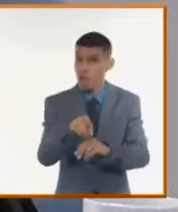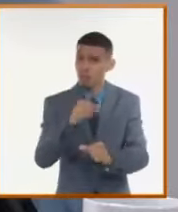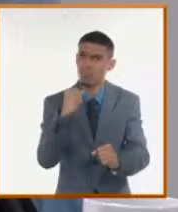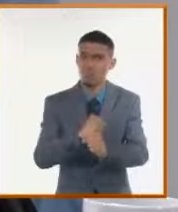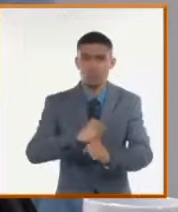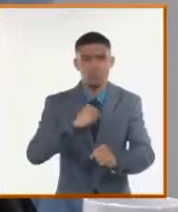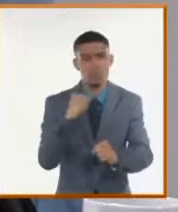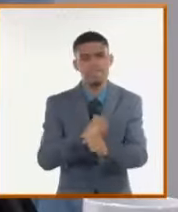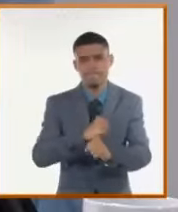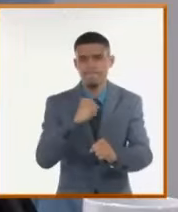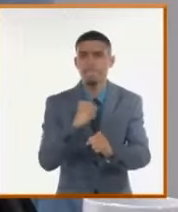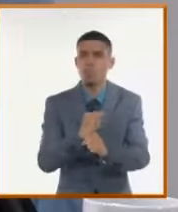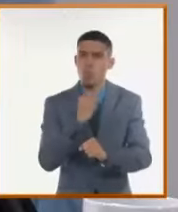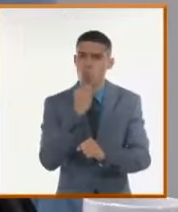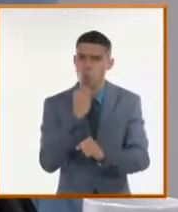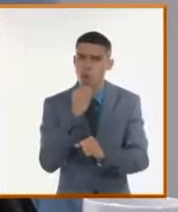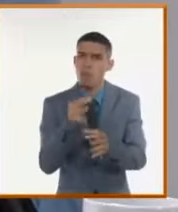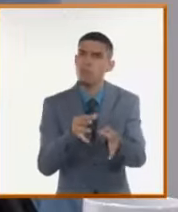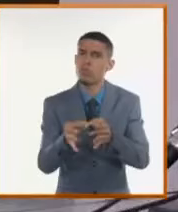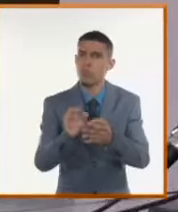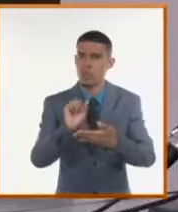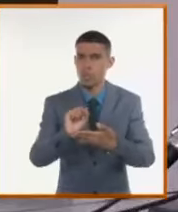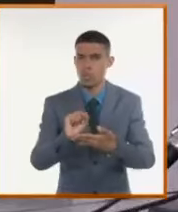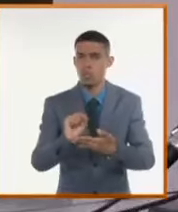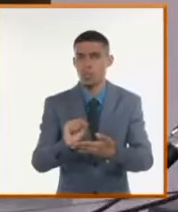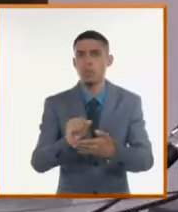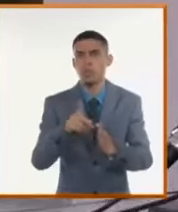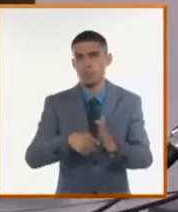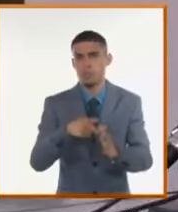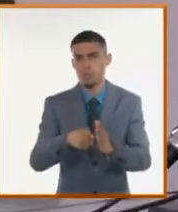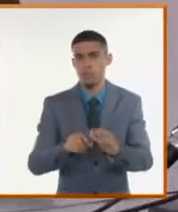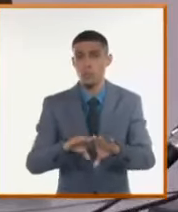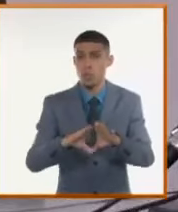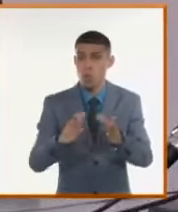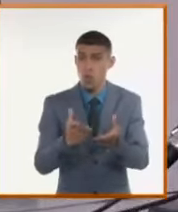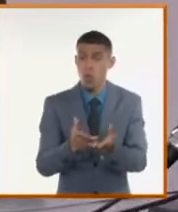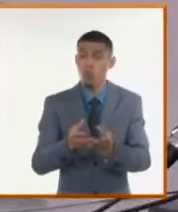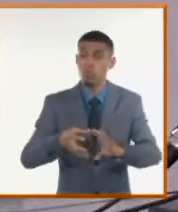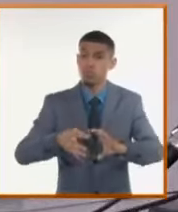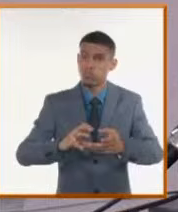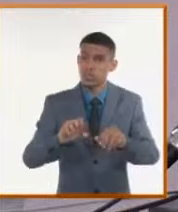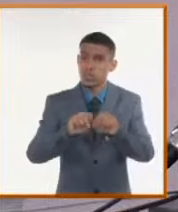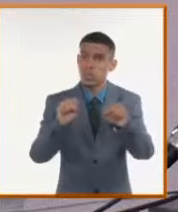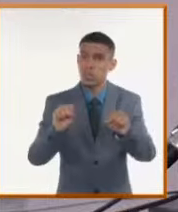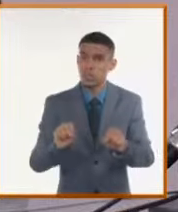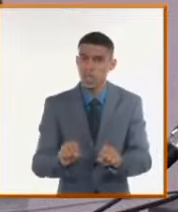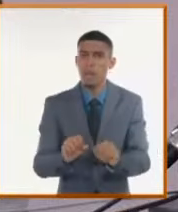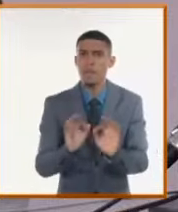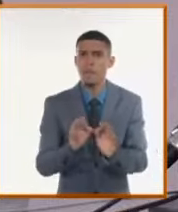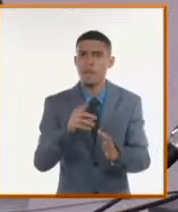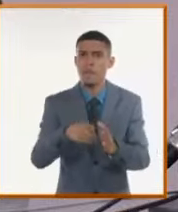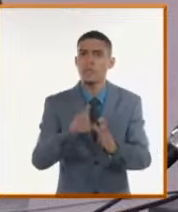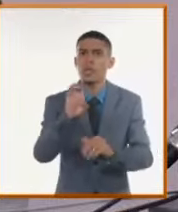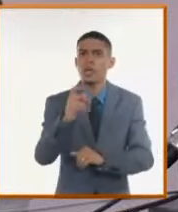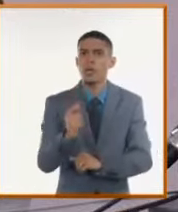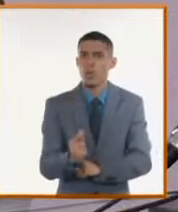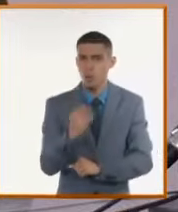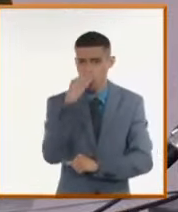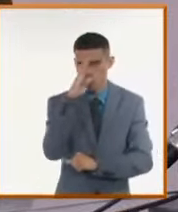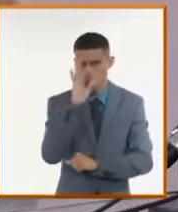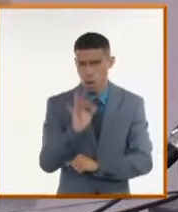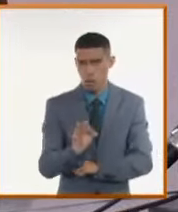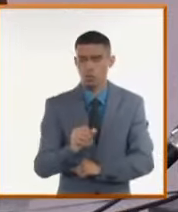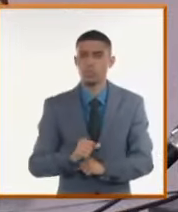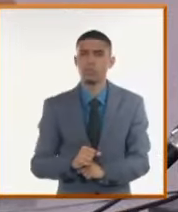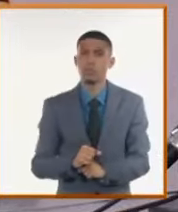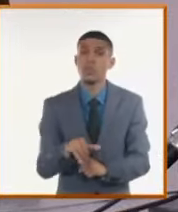sostener el sistema ferroviario en Cuba todo en las complejidades en las que se desarrolla el sistema hoy con la en la economía cubana